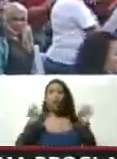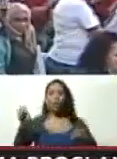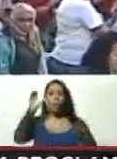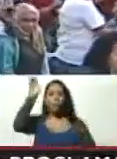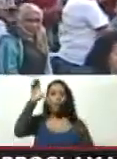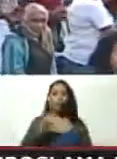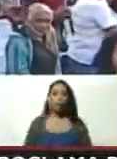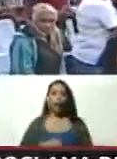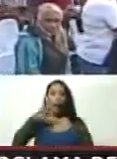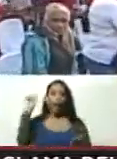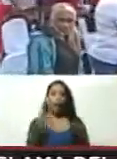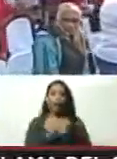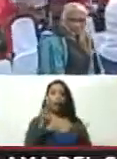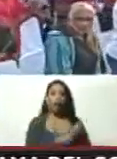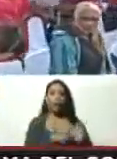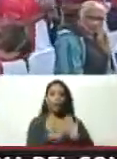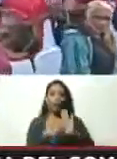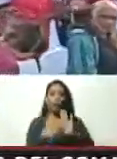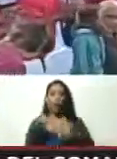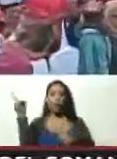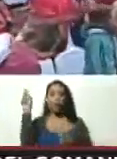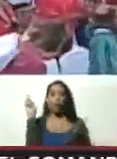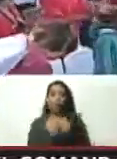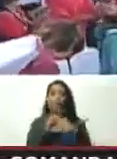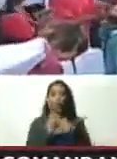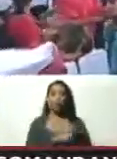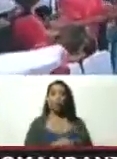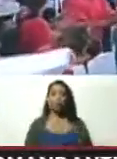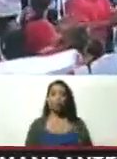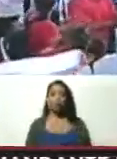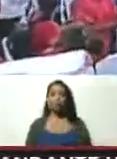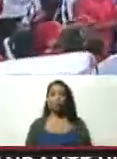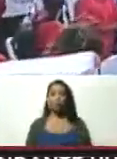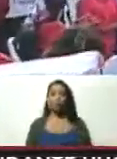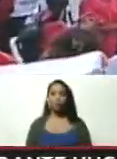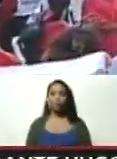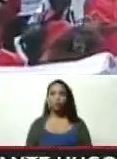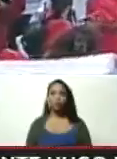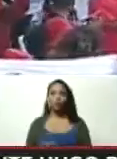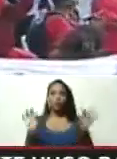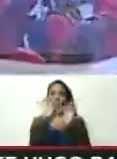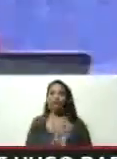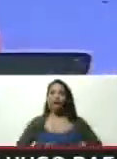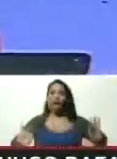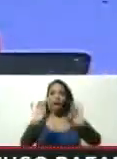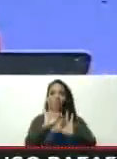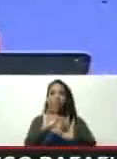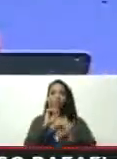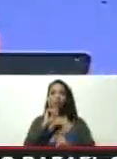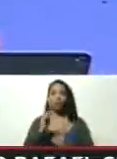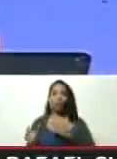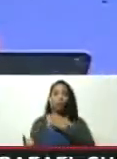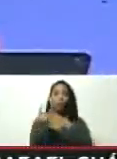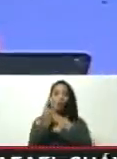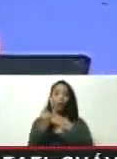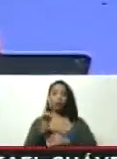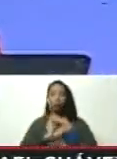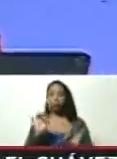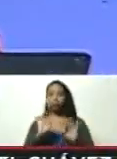la verdad, esa es la verdad. Que nadie se llame engaño.